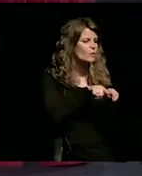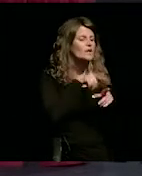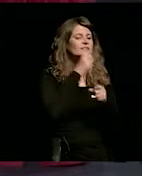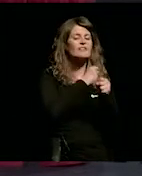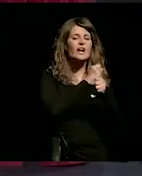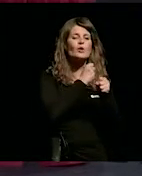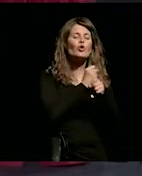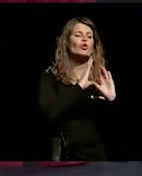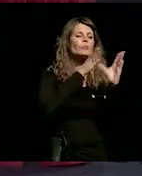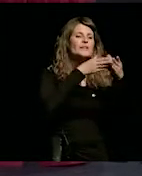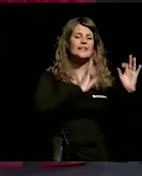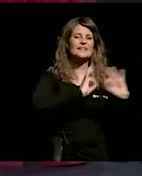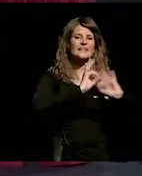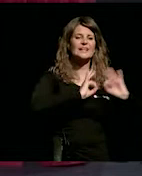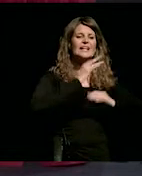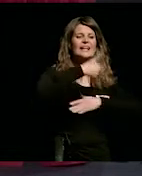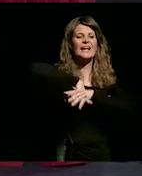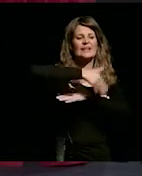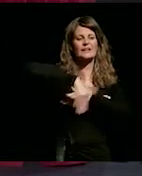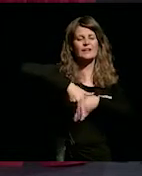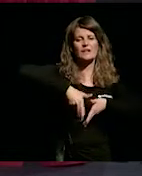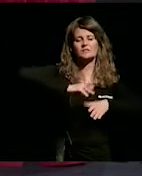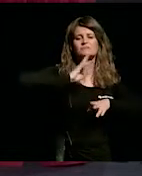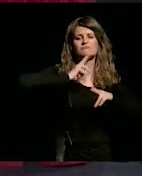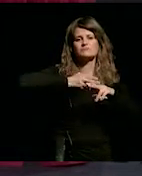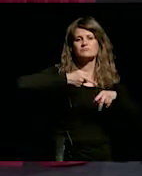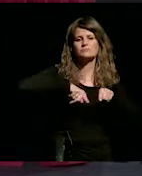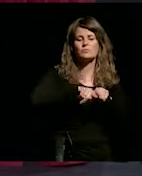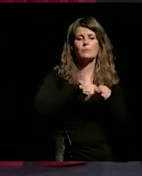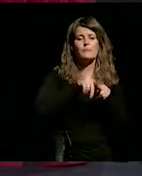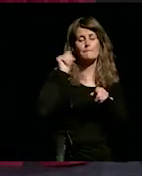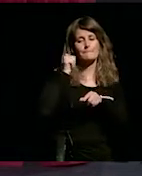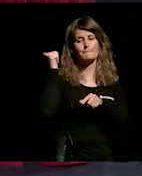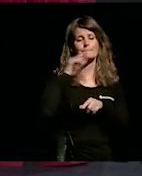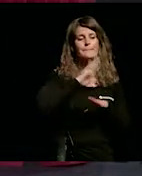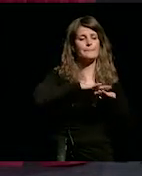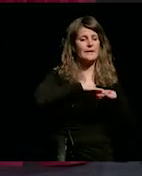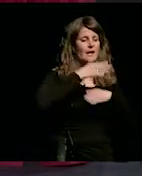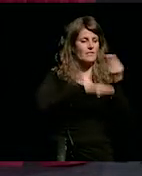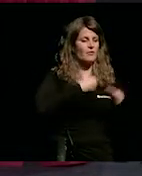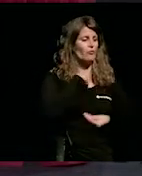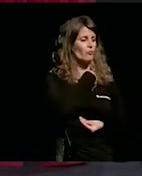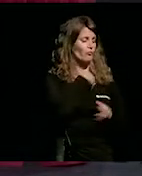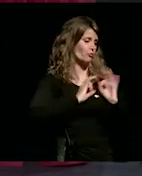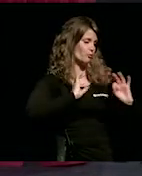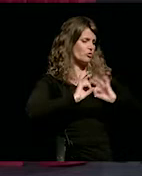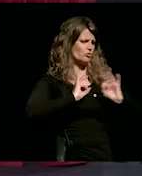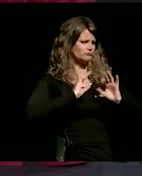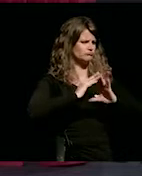la compañía teatral callejera Desperate Men para organizar una función a gran escala como parte